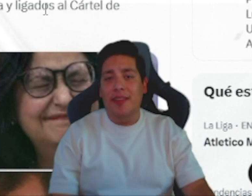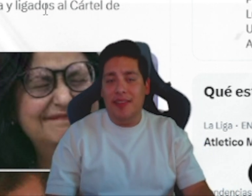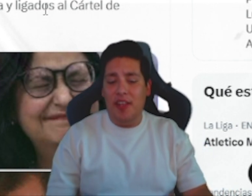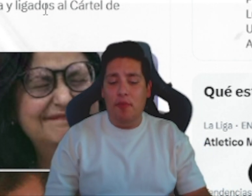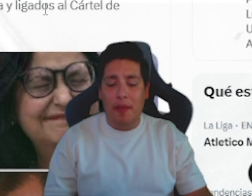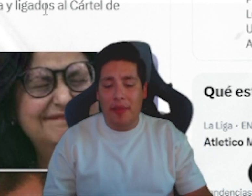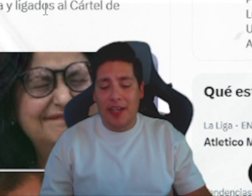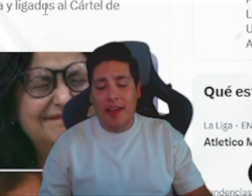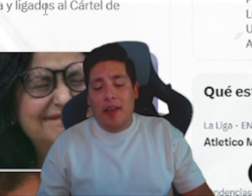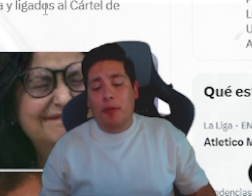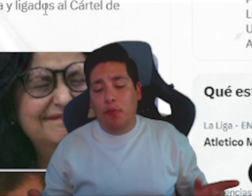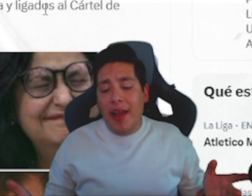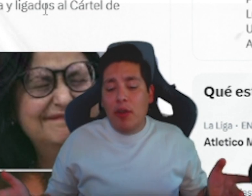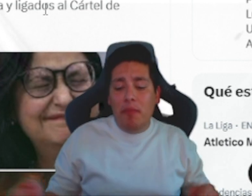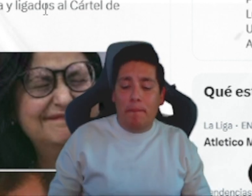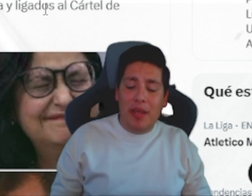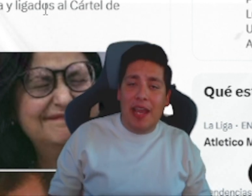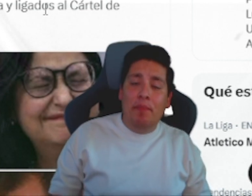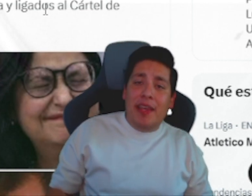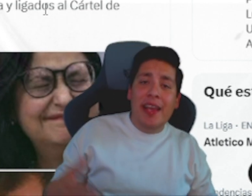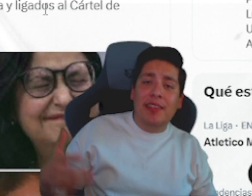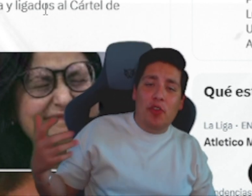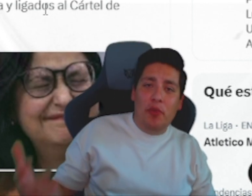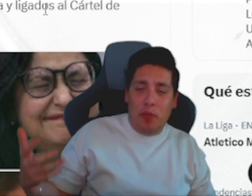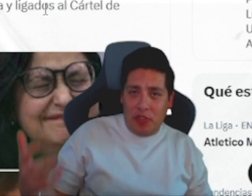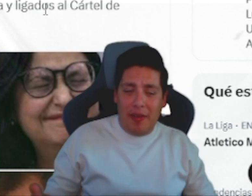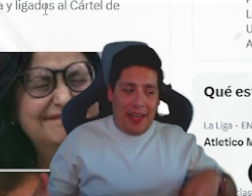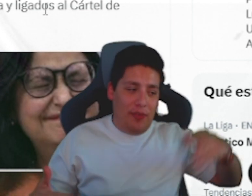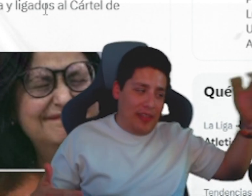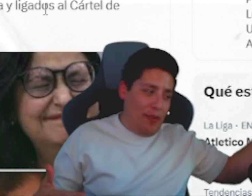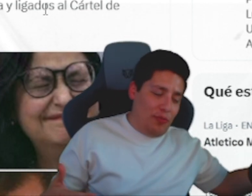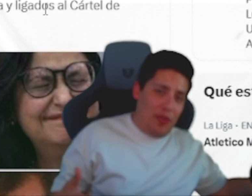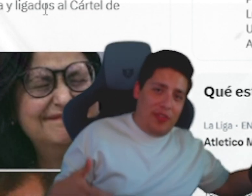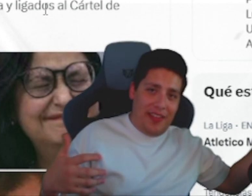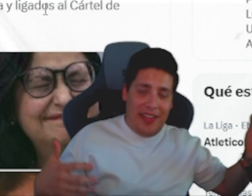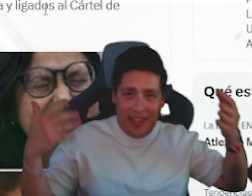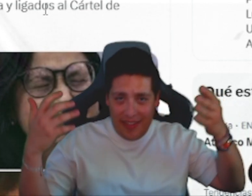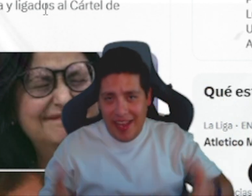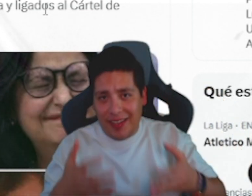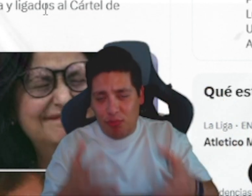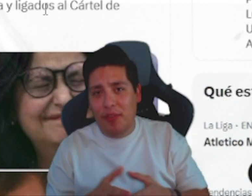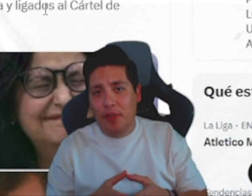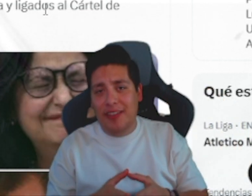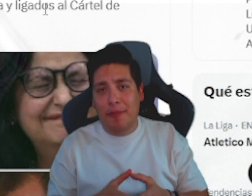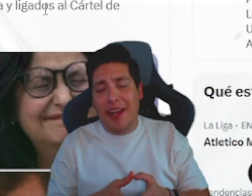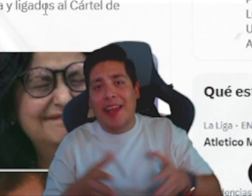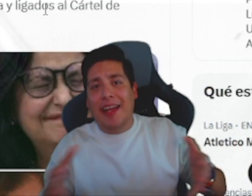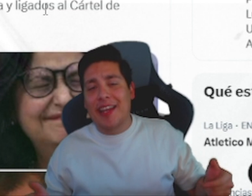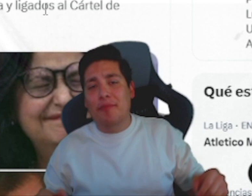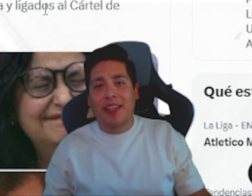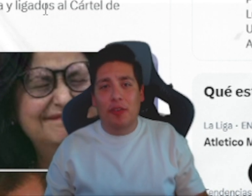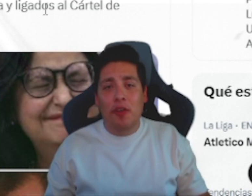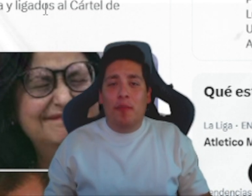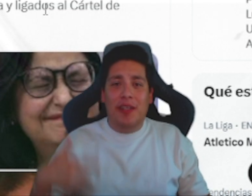que realmente se llevó la madrina pues fue Norma Piña, y es que cómo es posible que en los Estados Unidos se esté actuando de esta